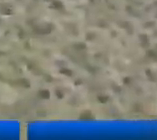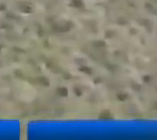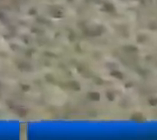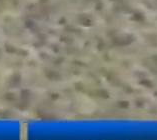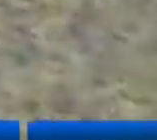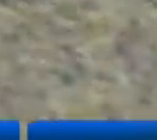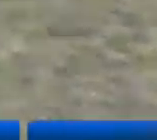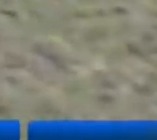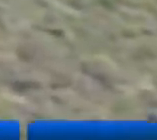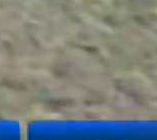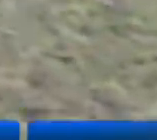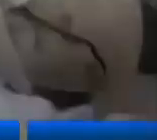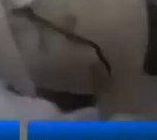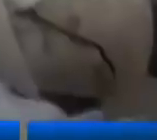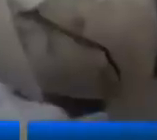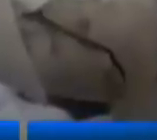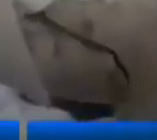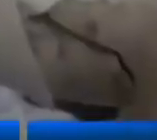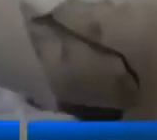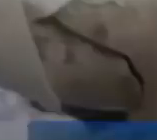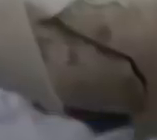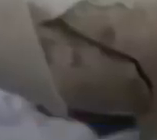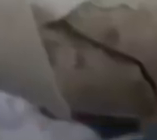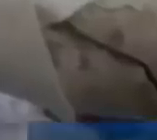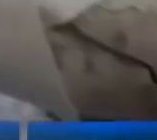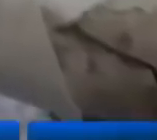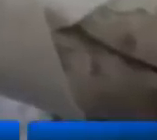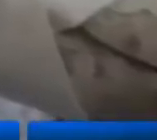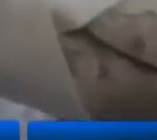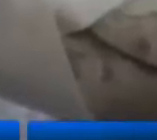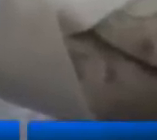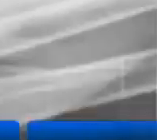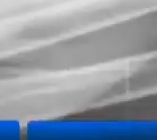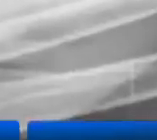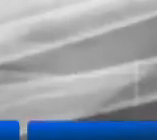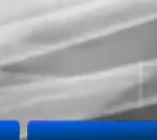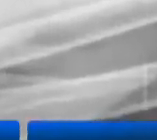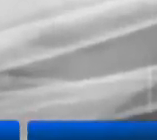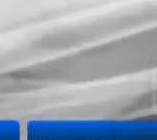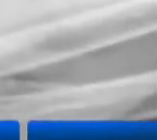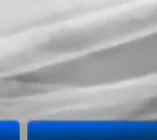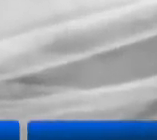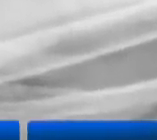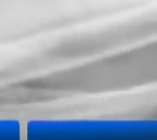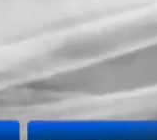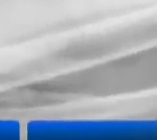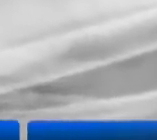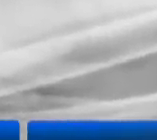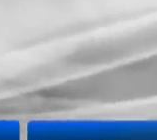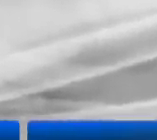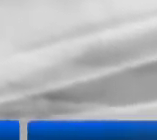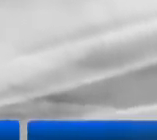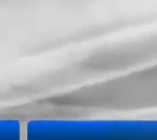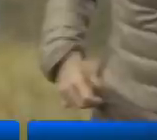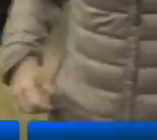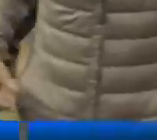Se trata de una ave que semanas atrás fue rescatada luego de ser herida en abril pasado con un perdigón en su pecho en la parroquia de